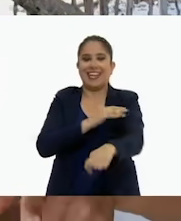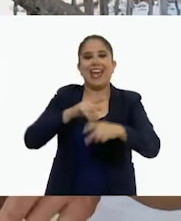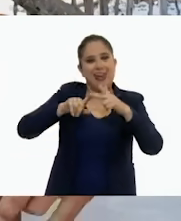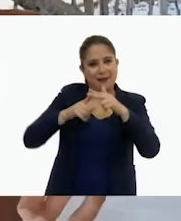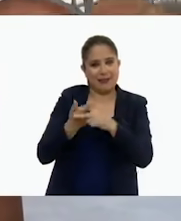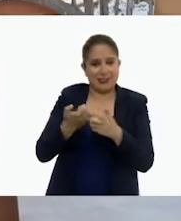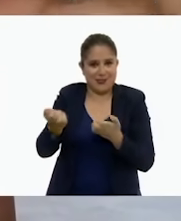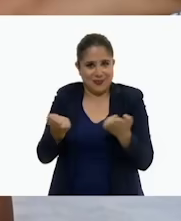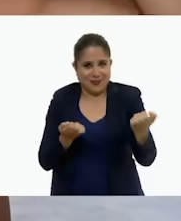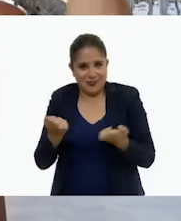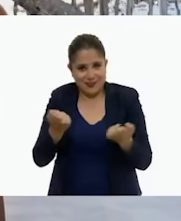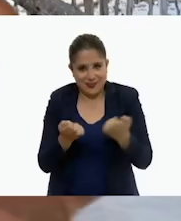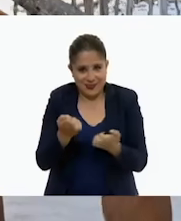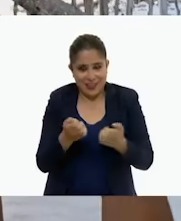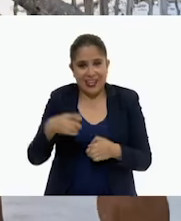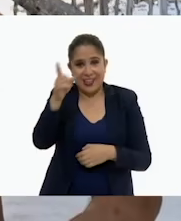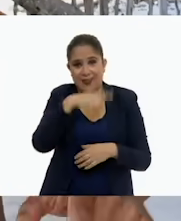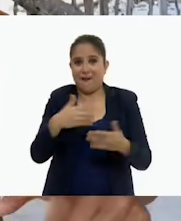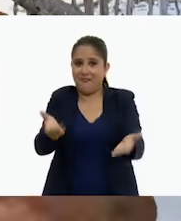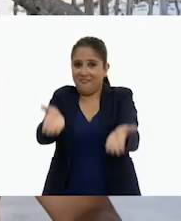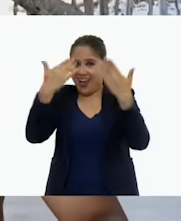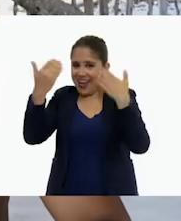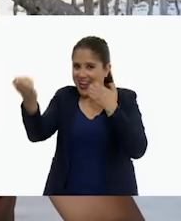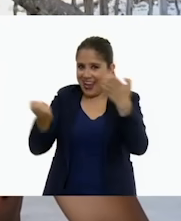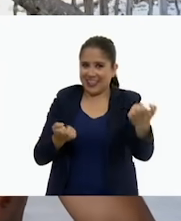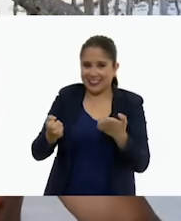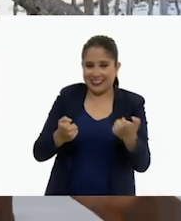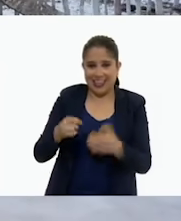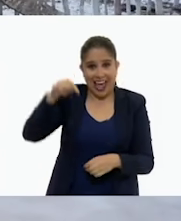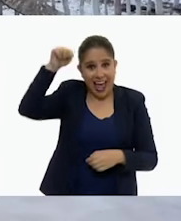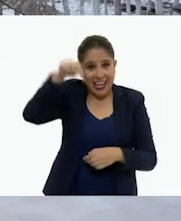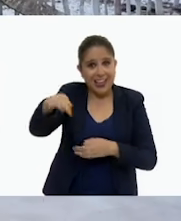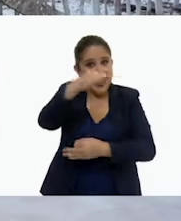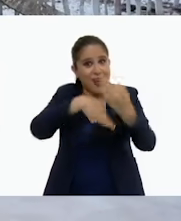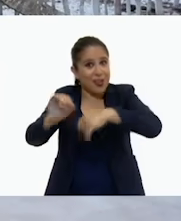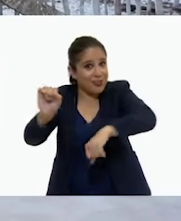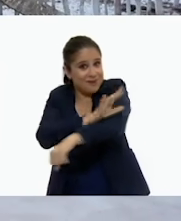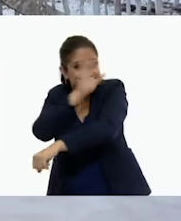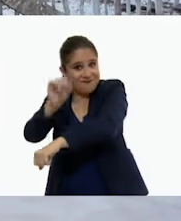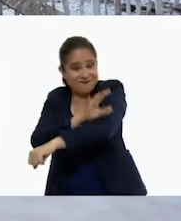calentamiento y pues que venga la rutina. ¡Actívense todos!